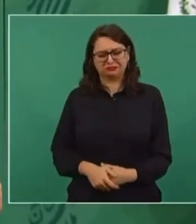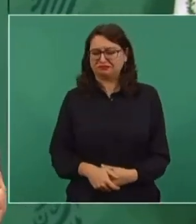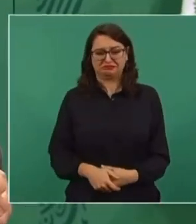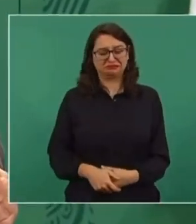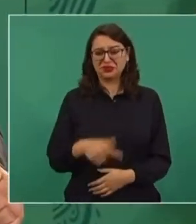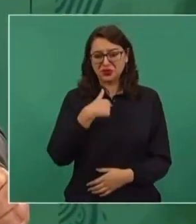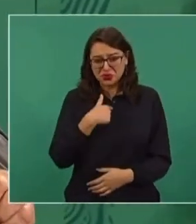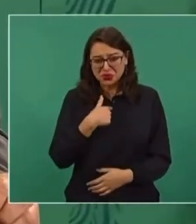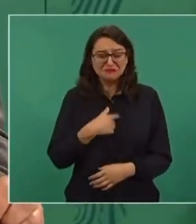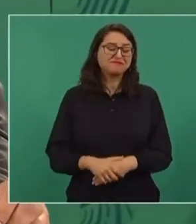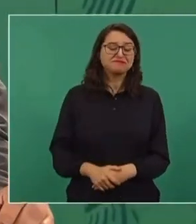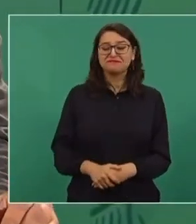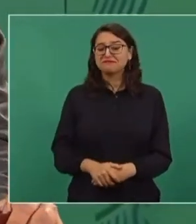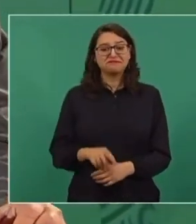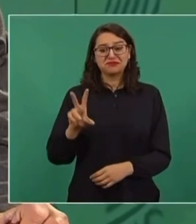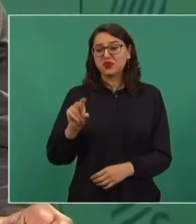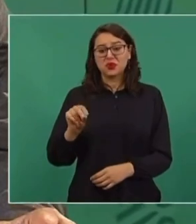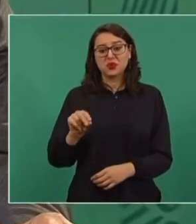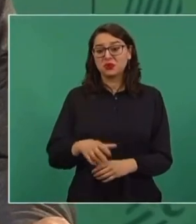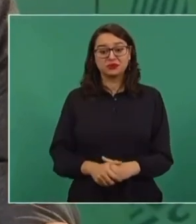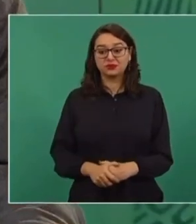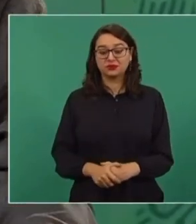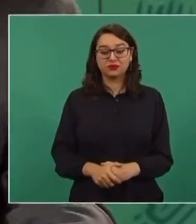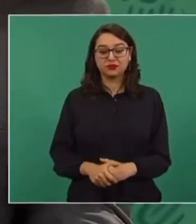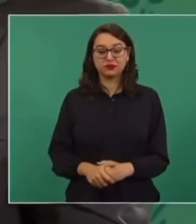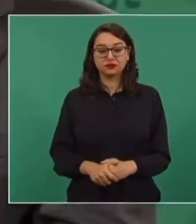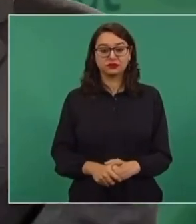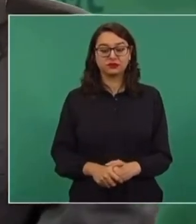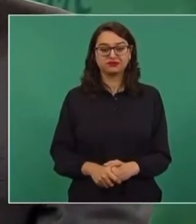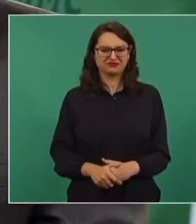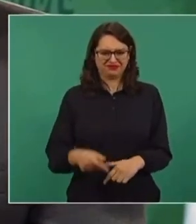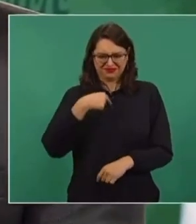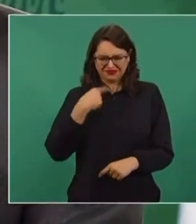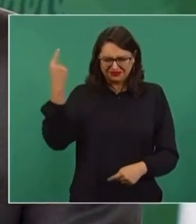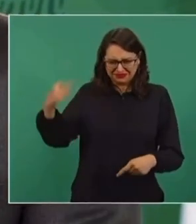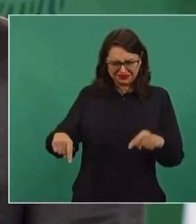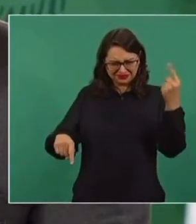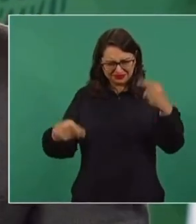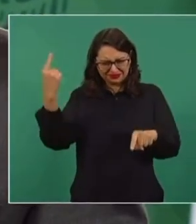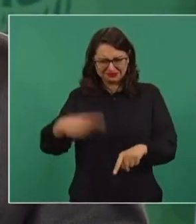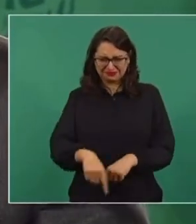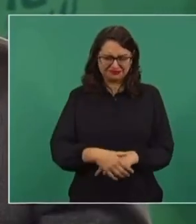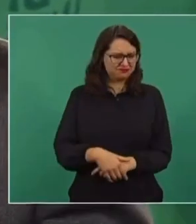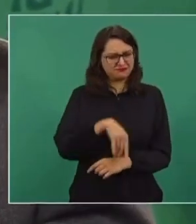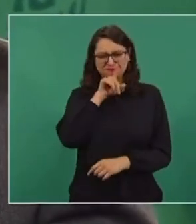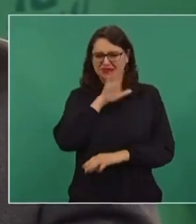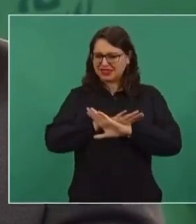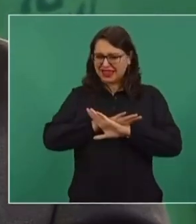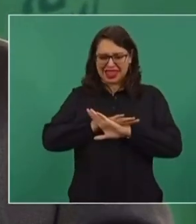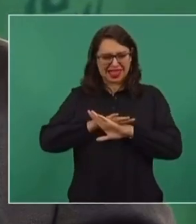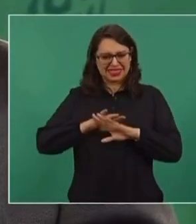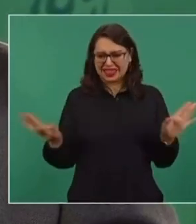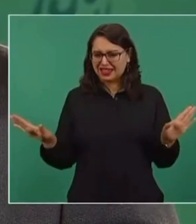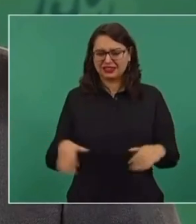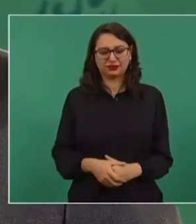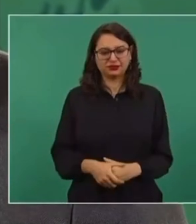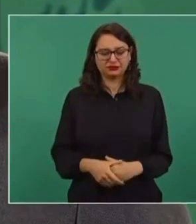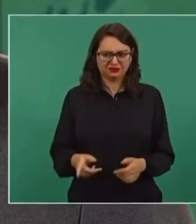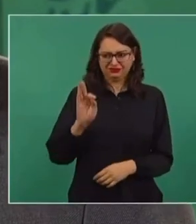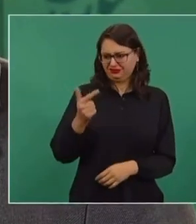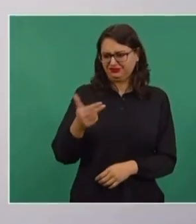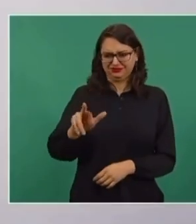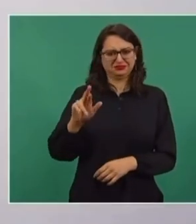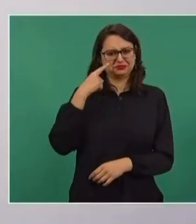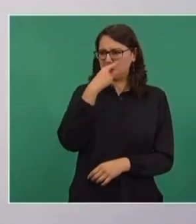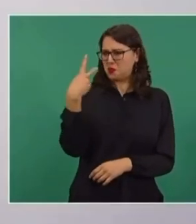No, yo no doy instrucciones en ese sentido. Además, la Fiscalía es